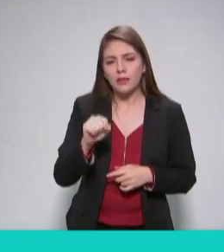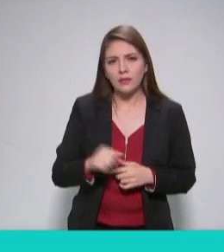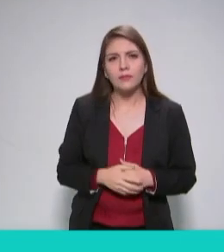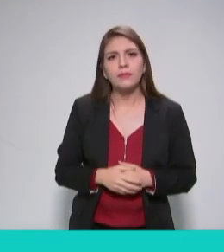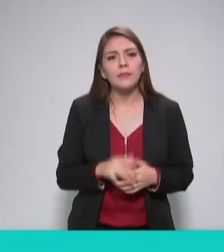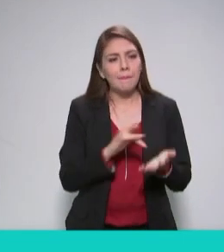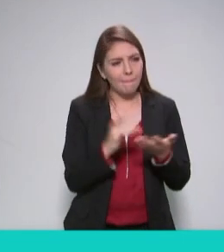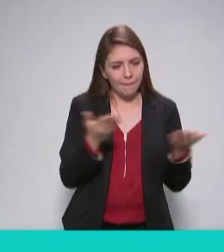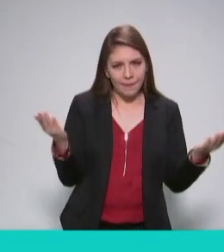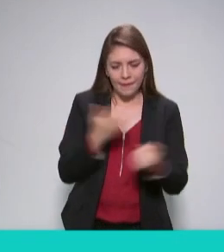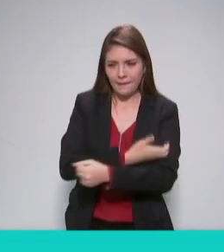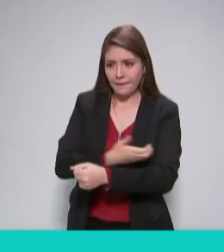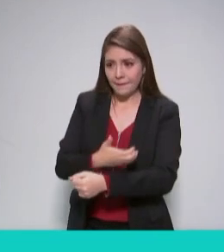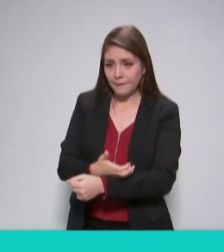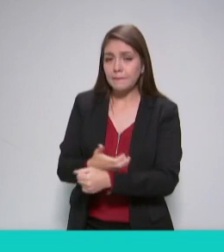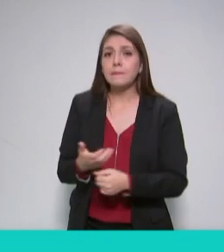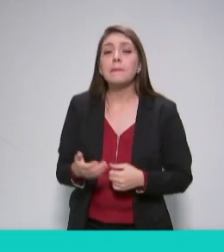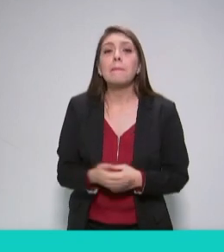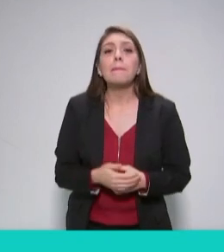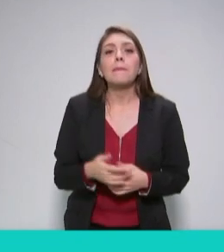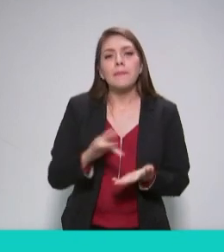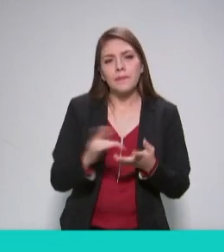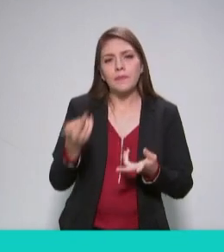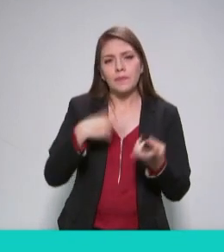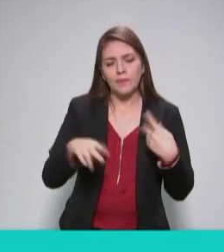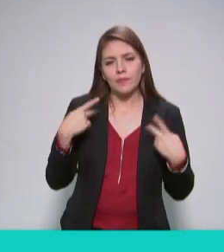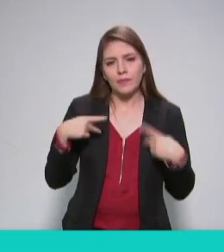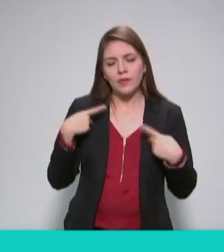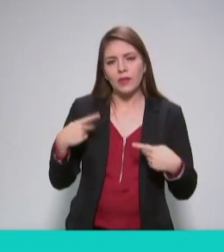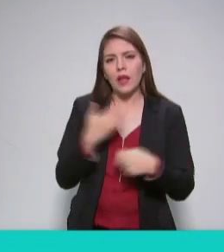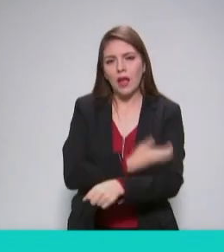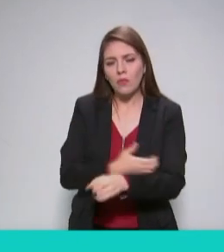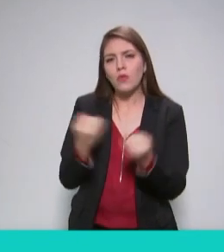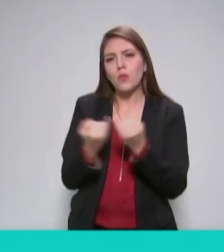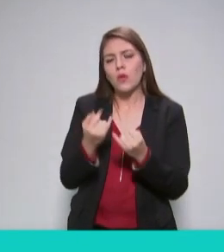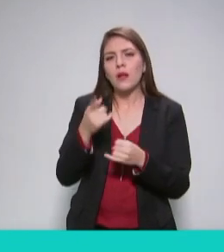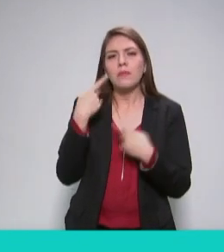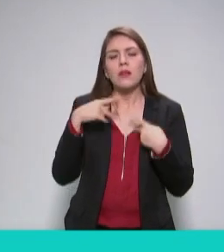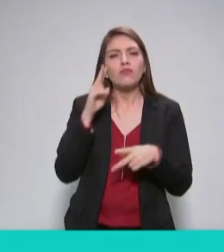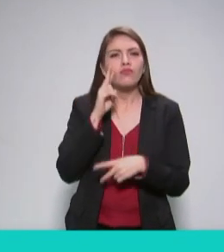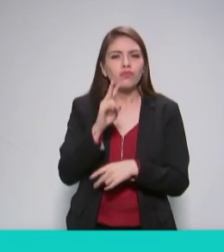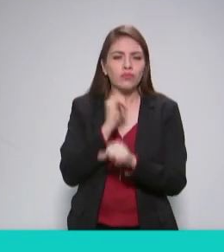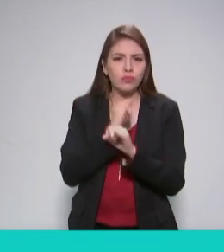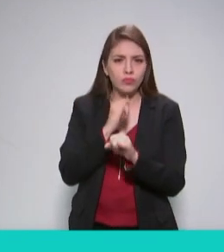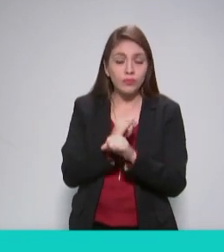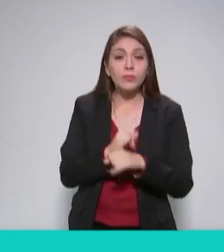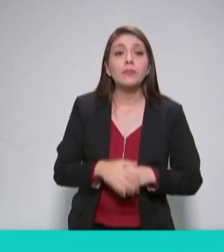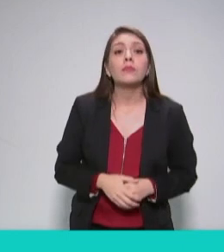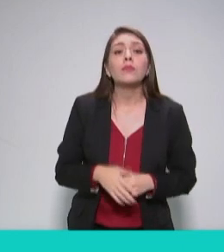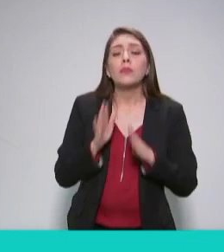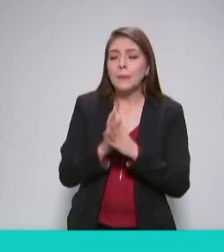instrucción de línea nacional financiera nafin deberá dar a conocer versión pública de los dos contratos de crédito simple anexo y